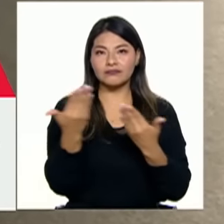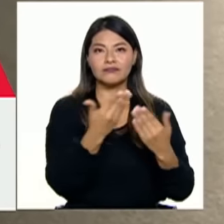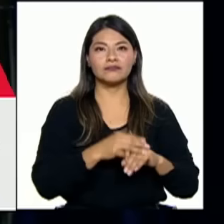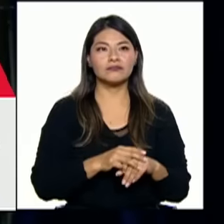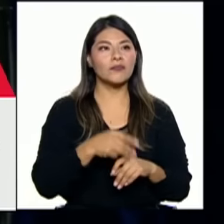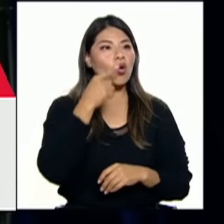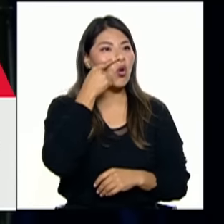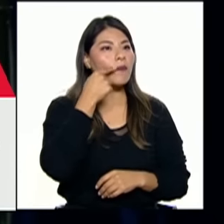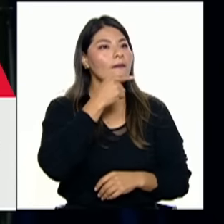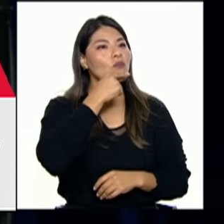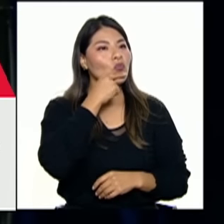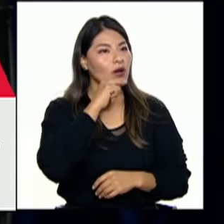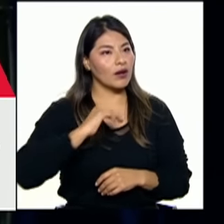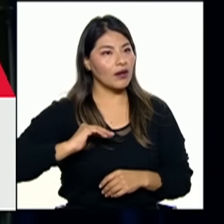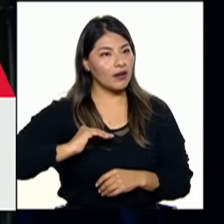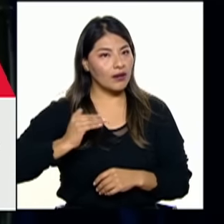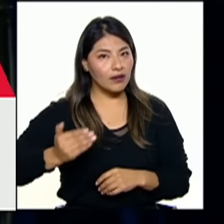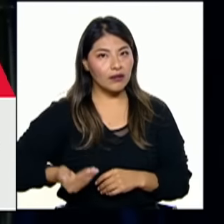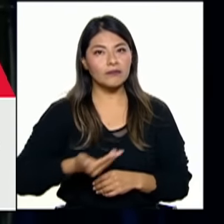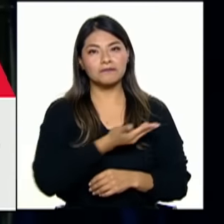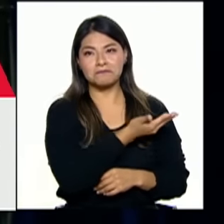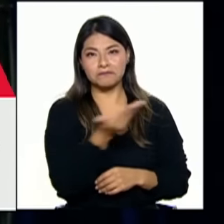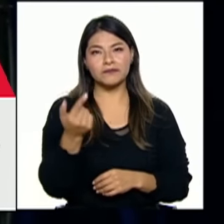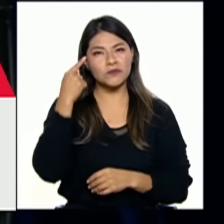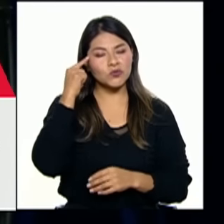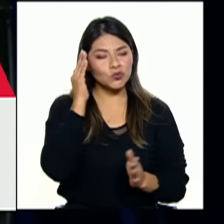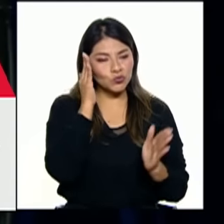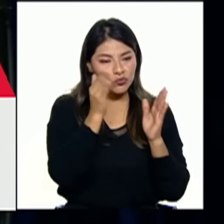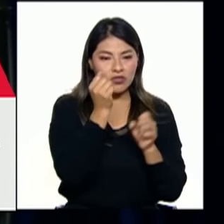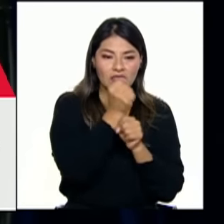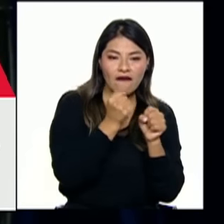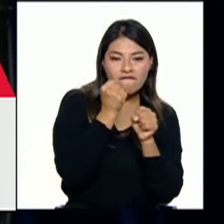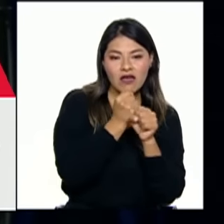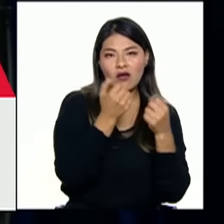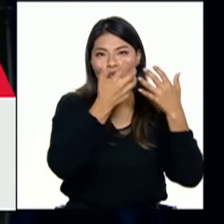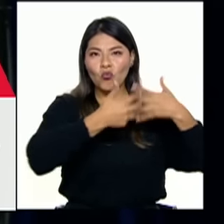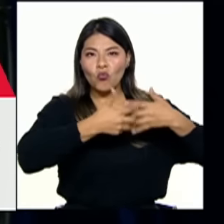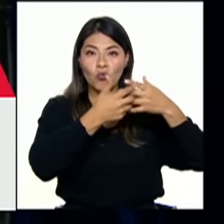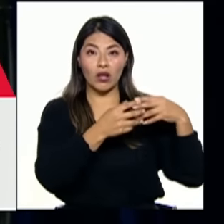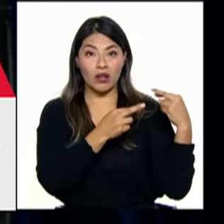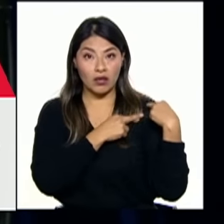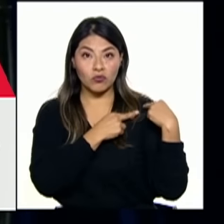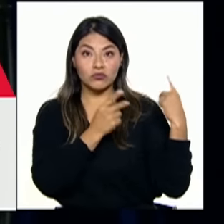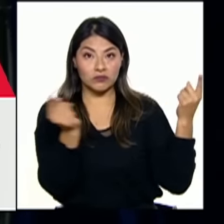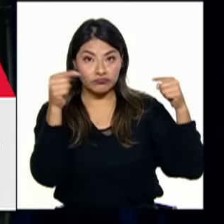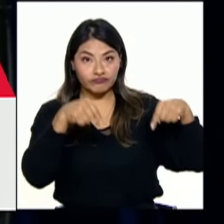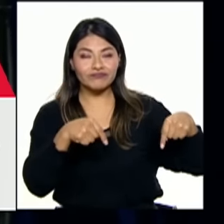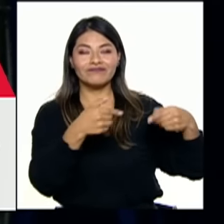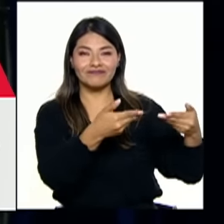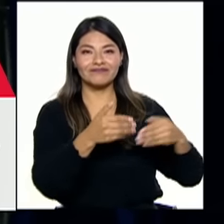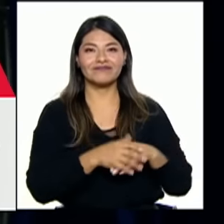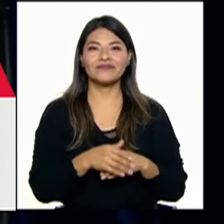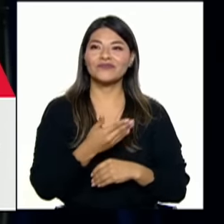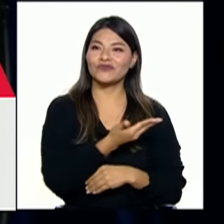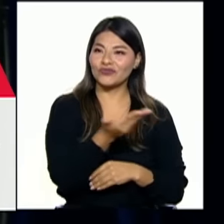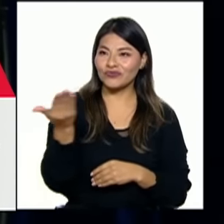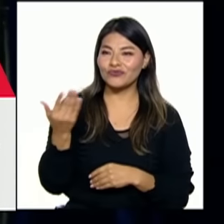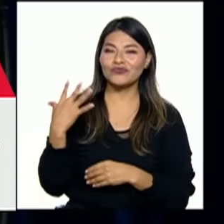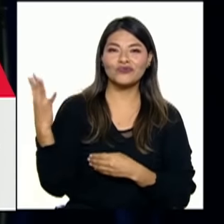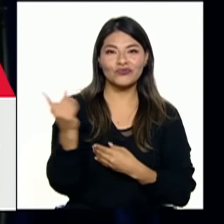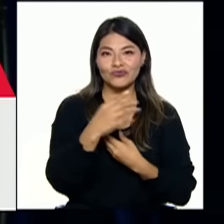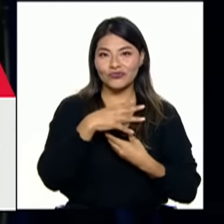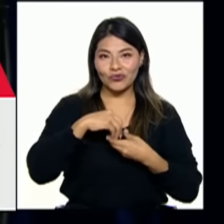señoras y señores dedicados a los intereses industriales de nuestro país, señoras y